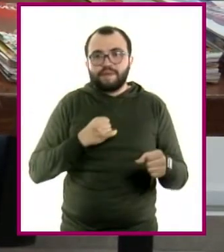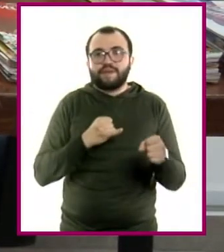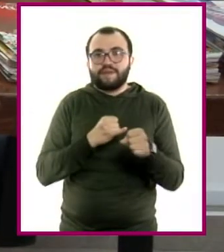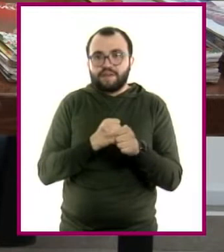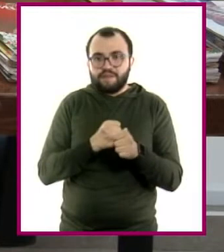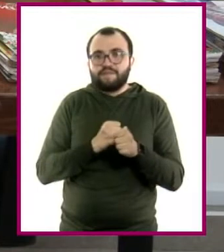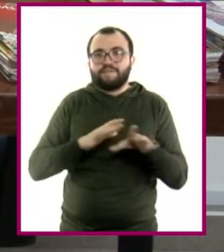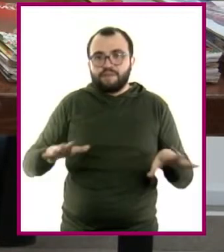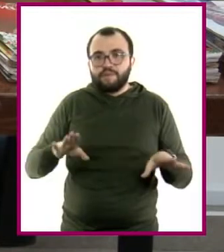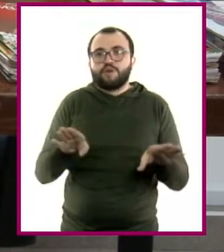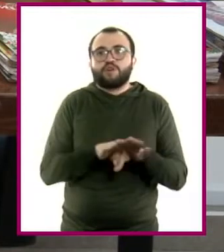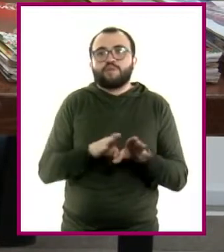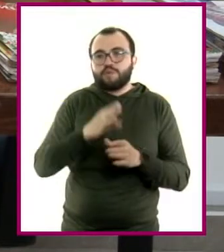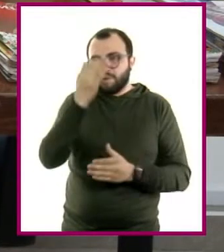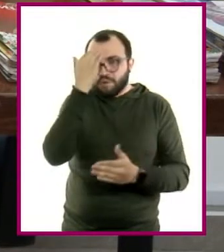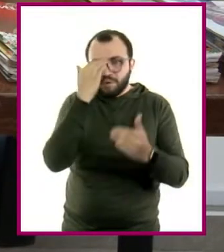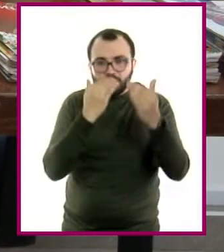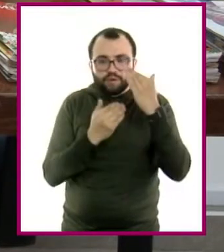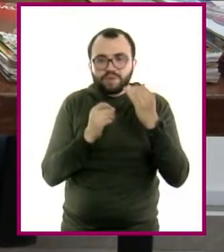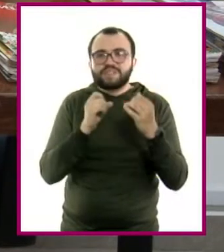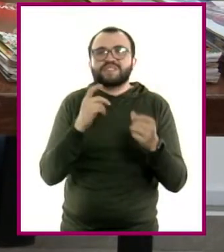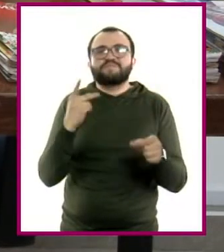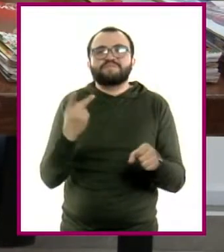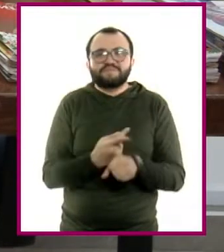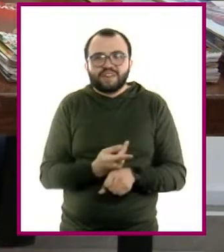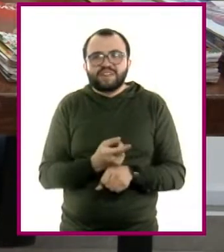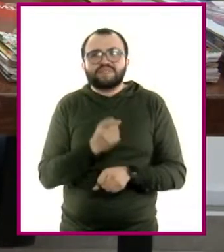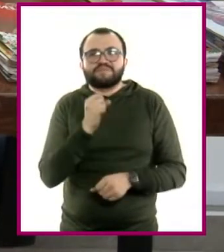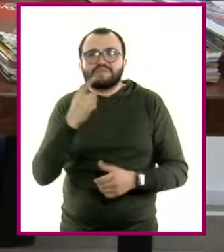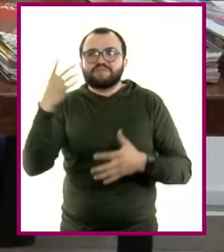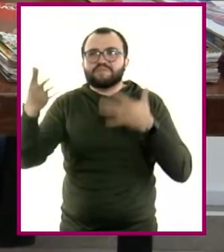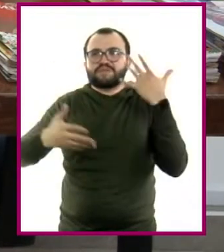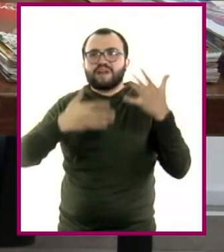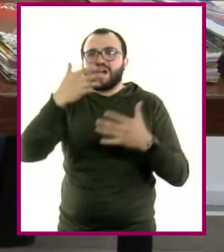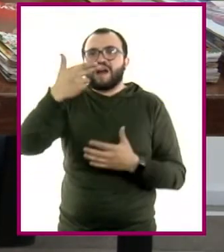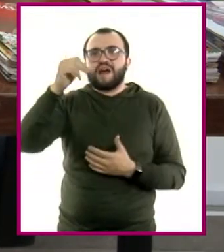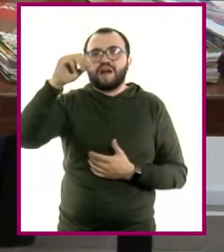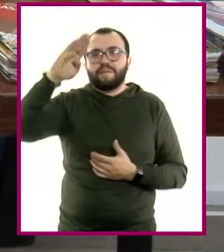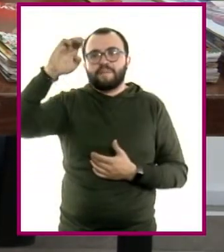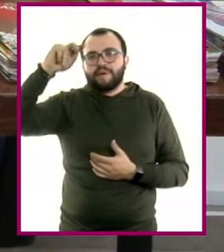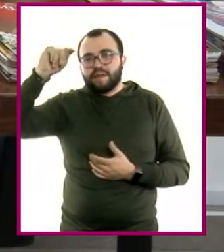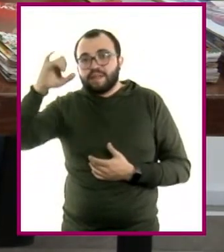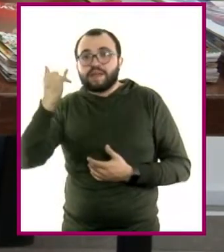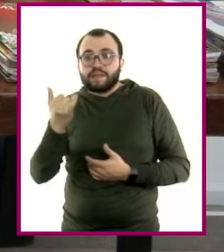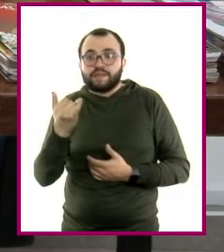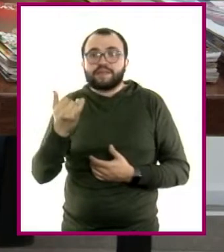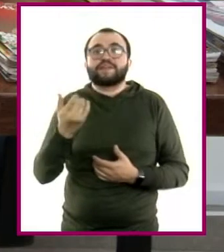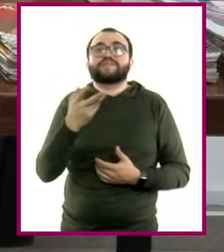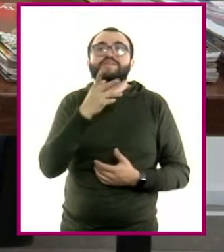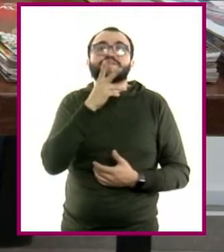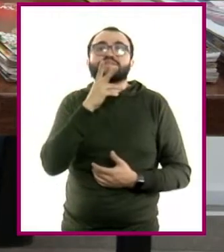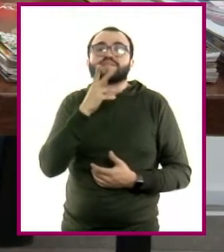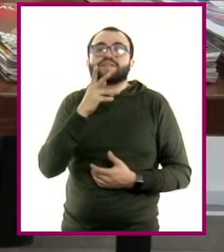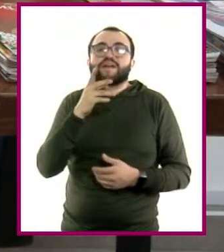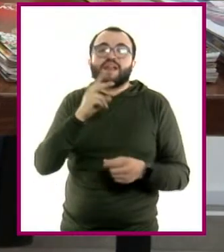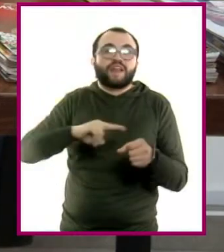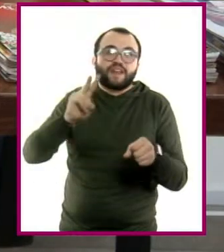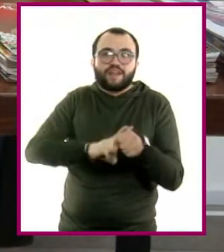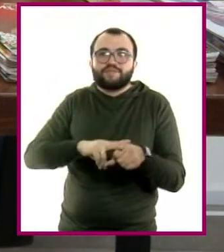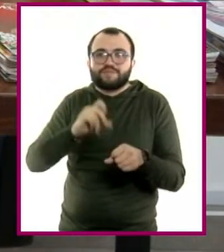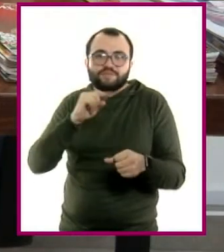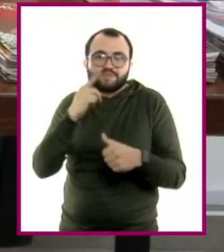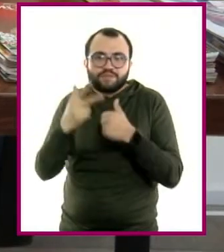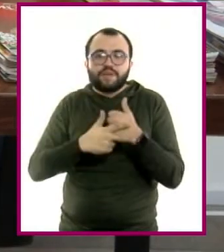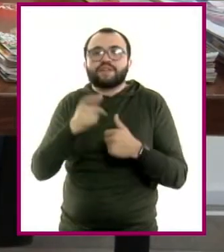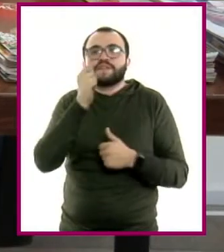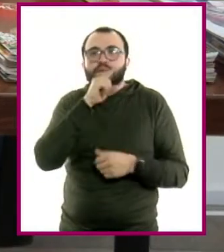permita conocer la situación del ambiente y de los recursos naturales del país, así como los factores de presión que los afectan para poder